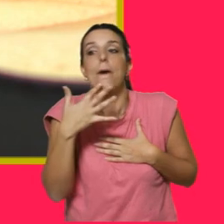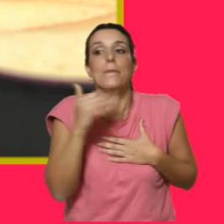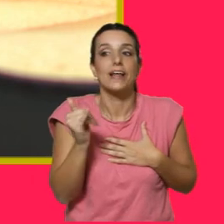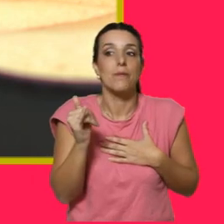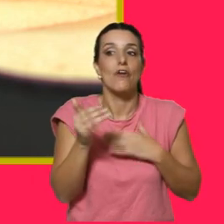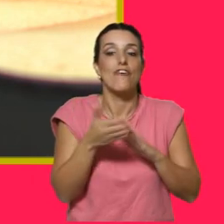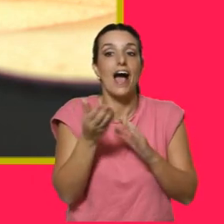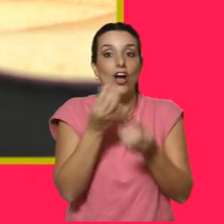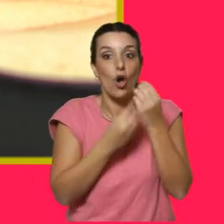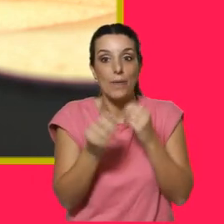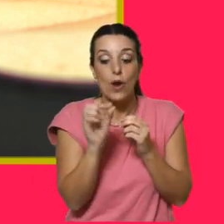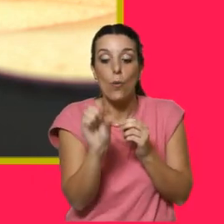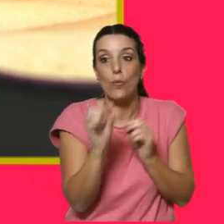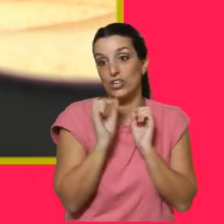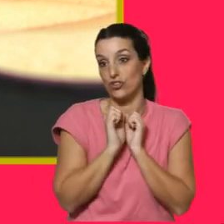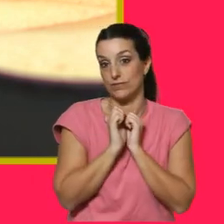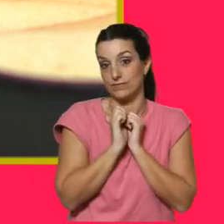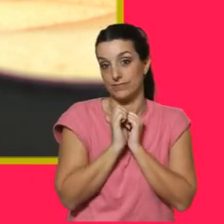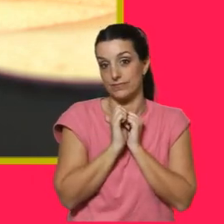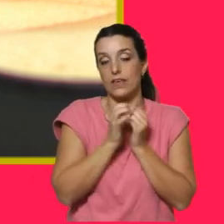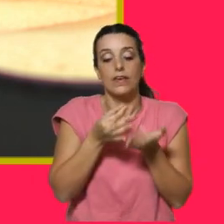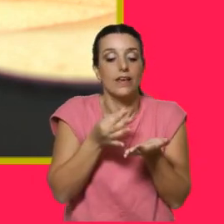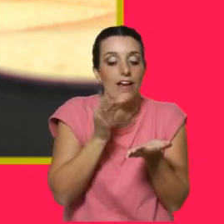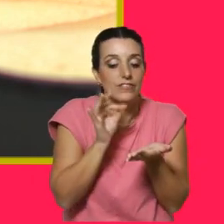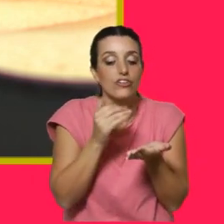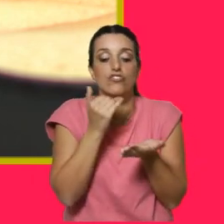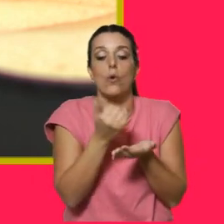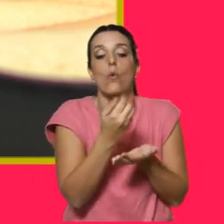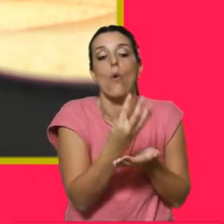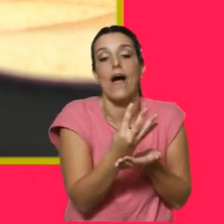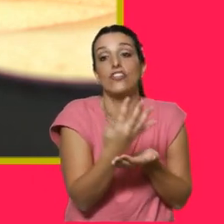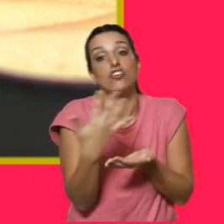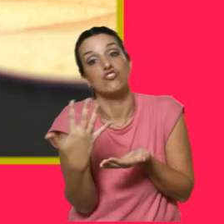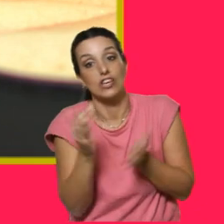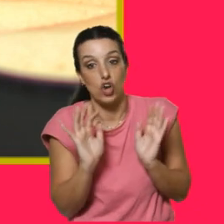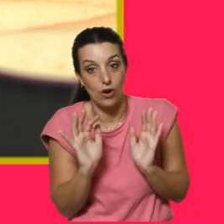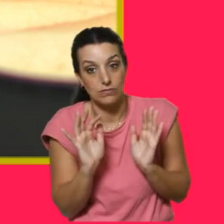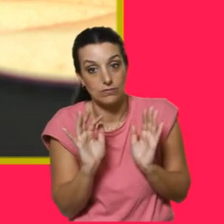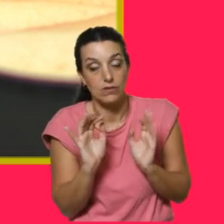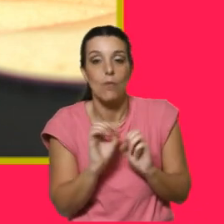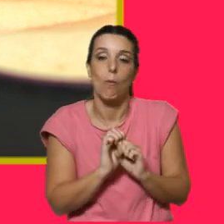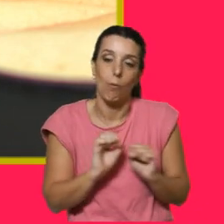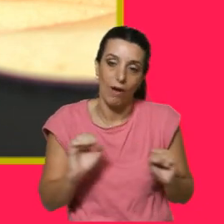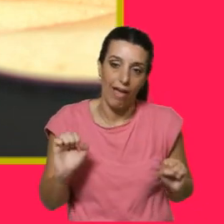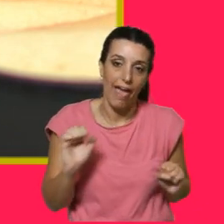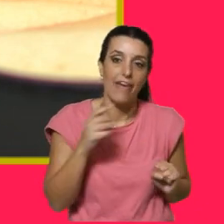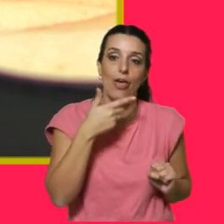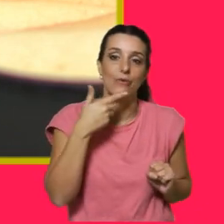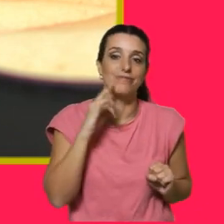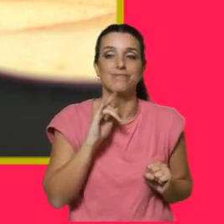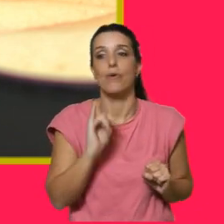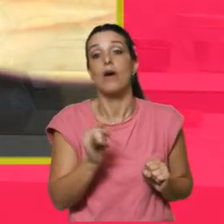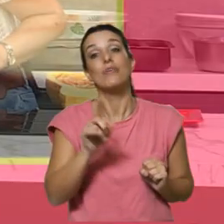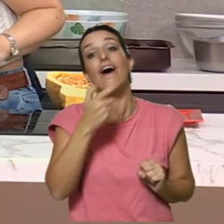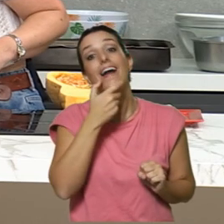vas a comer y no comerte de acá. Sí, bueno, me tomo el café bien. Con, no sé, 4 o 5... Con dulce, podés rellenar, sí, pero hoy como no estaba